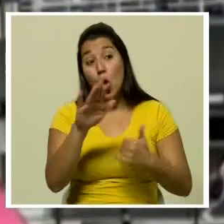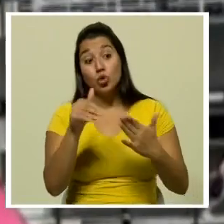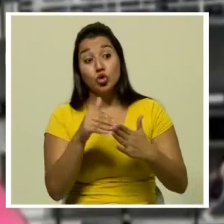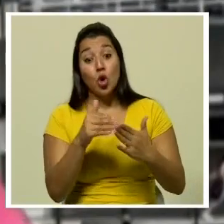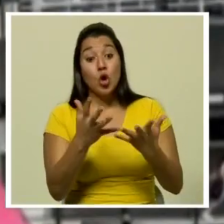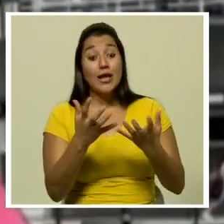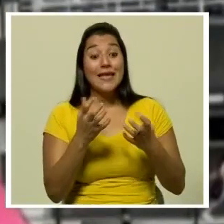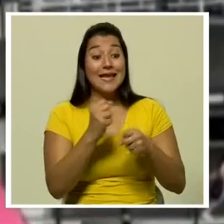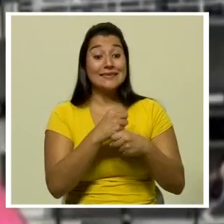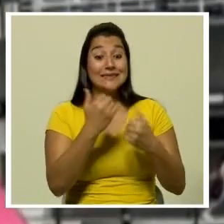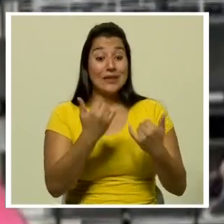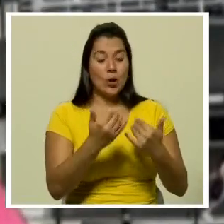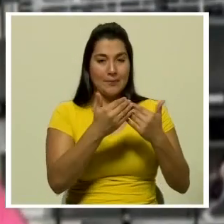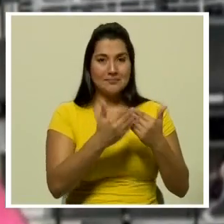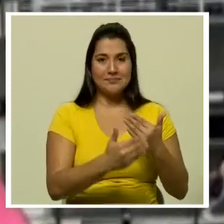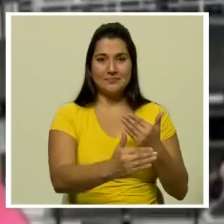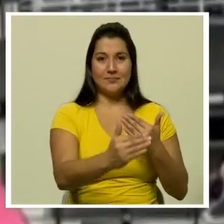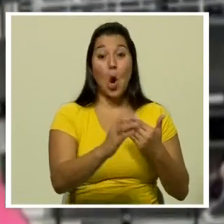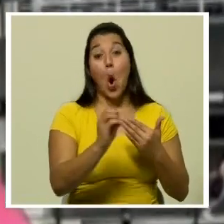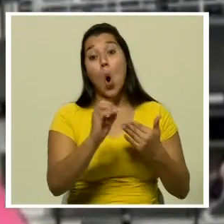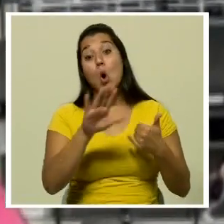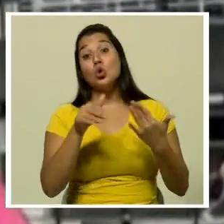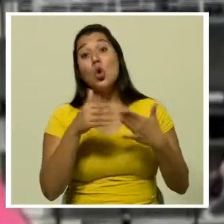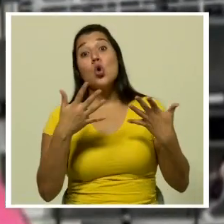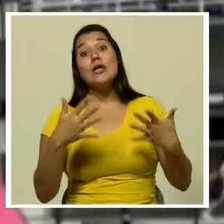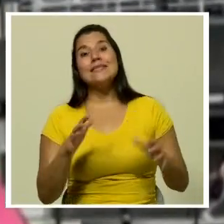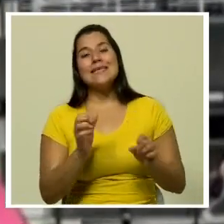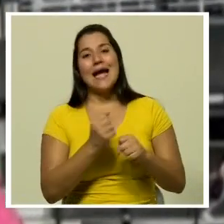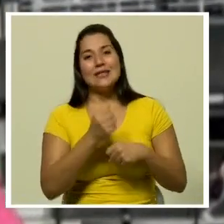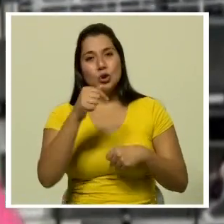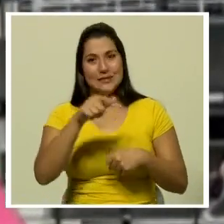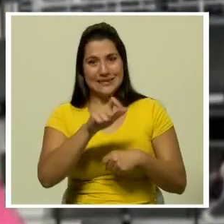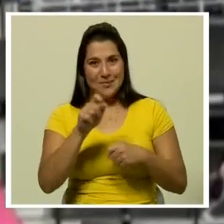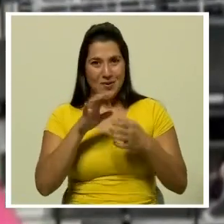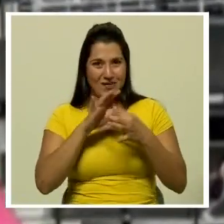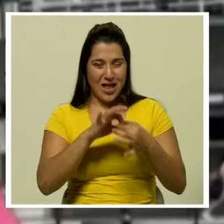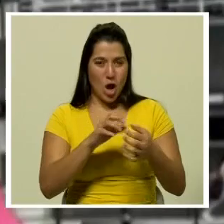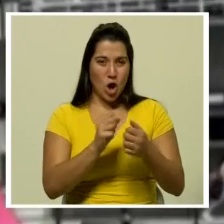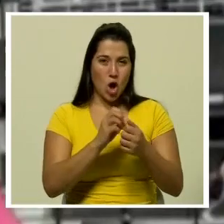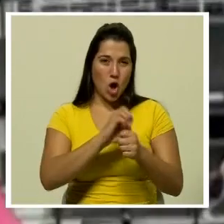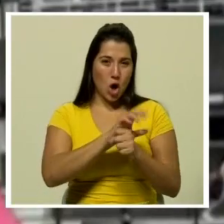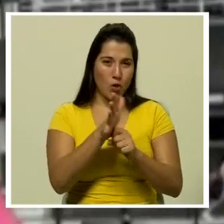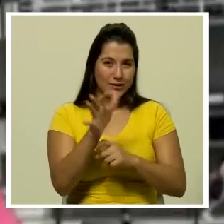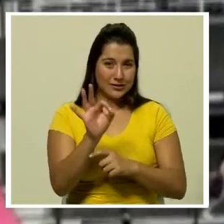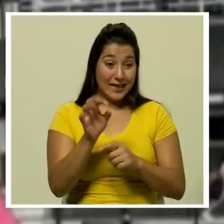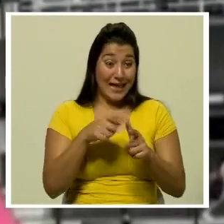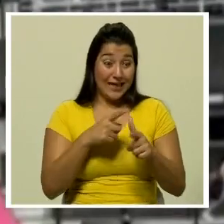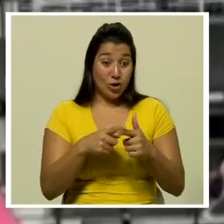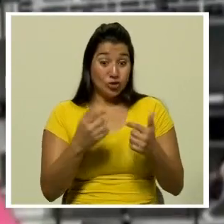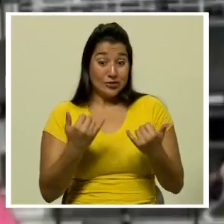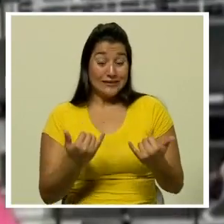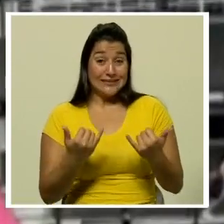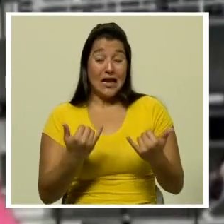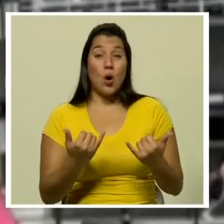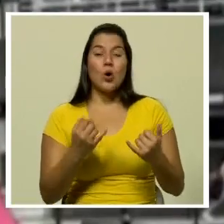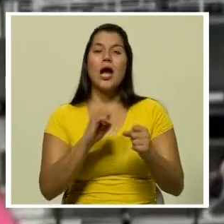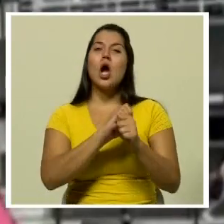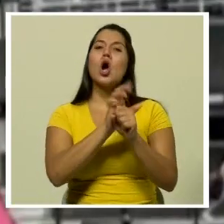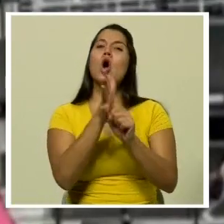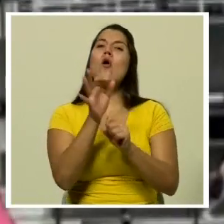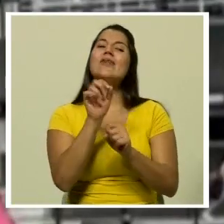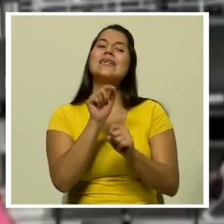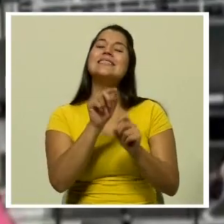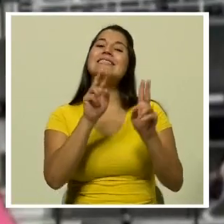o ha hecho en este mes en el contexto del COVID. Entonces el COVID es el gran escenario que por un lado